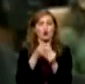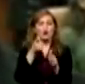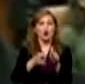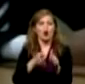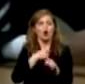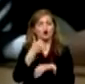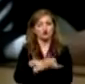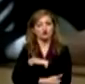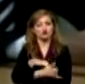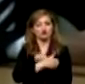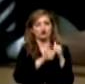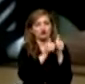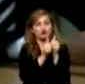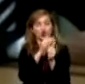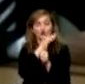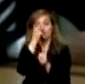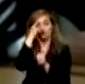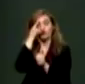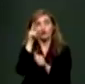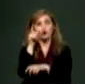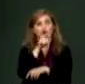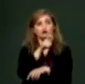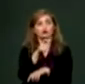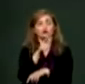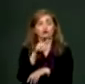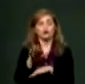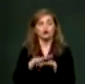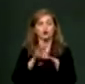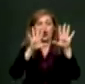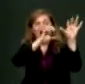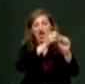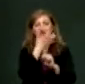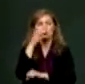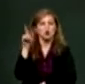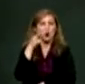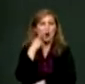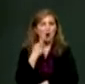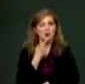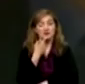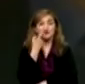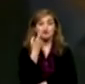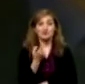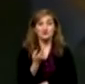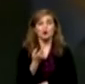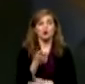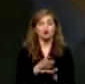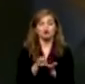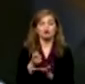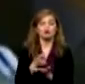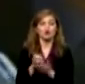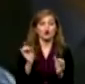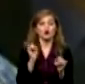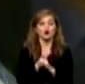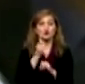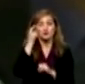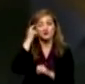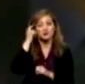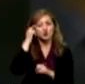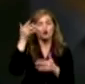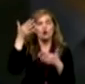a Rafael Correa en calidad de veedores del caso del secuestro a Balda aseguraban ser financiados por el instituto.